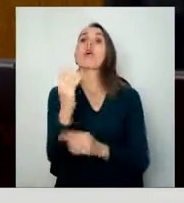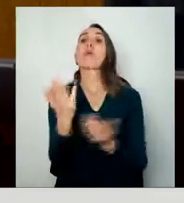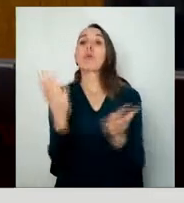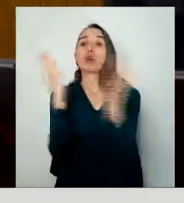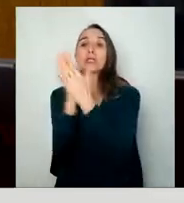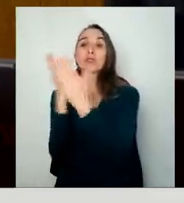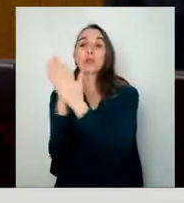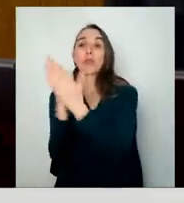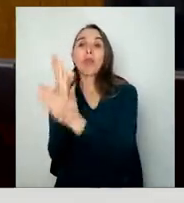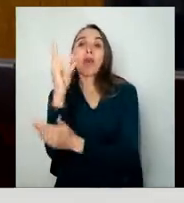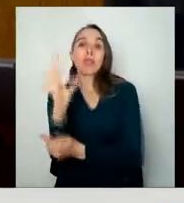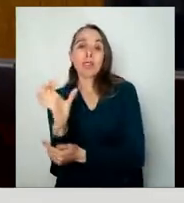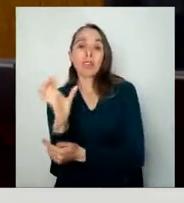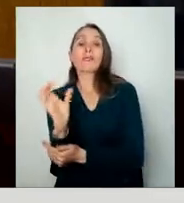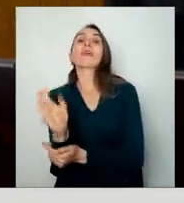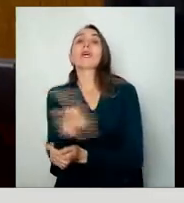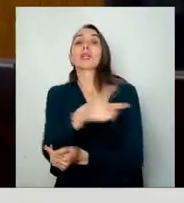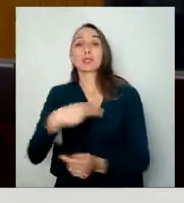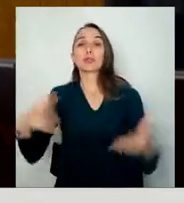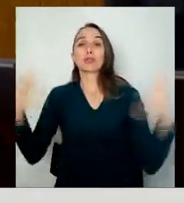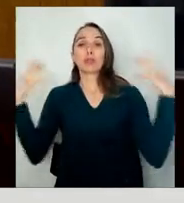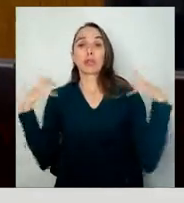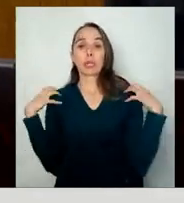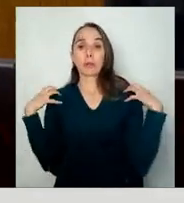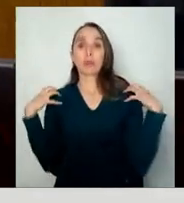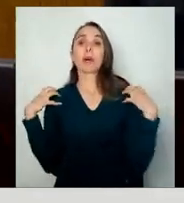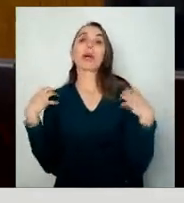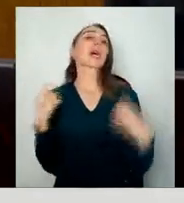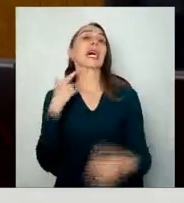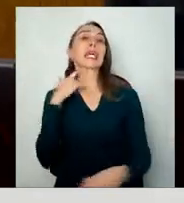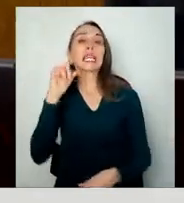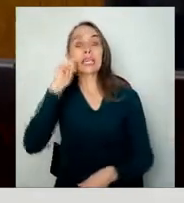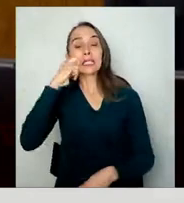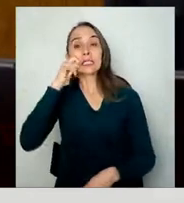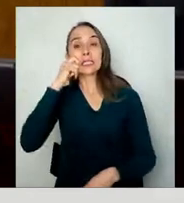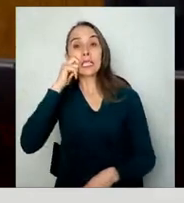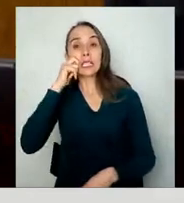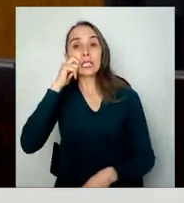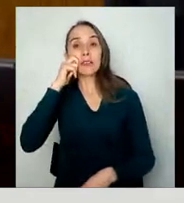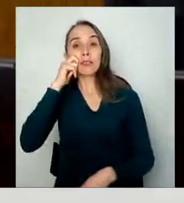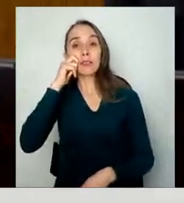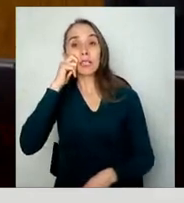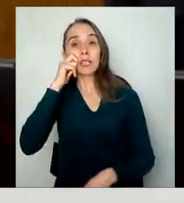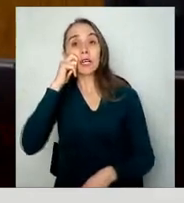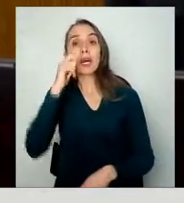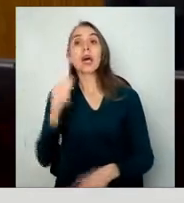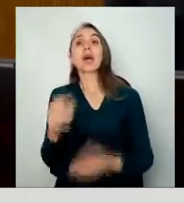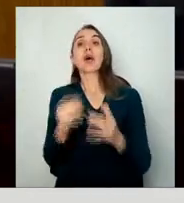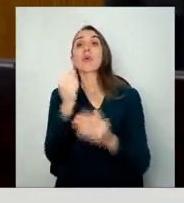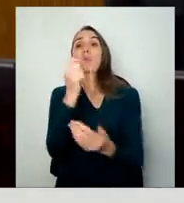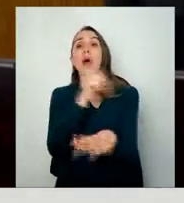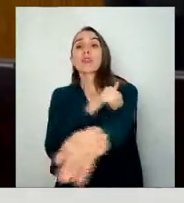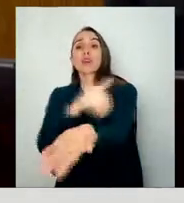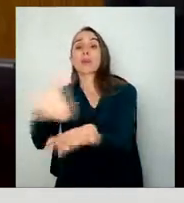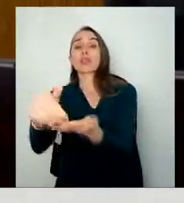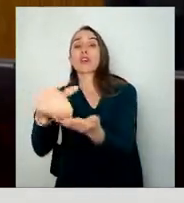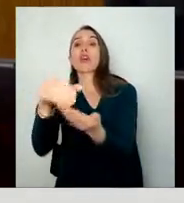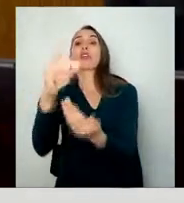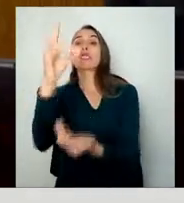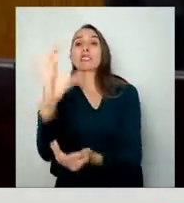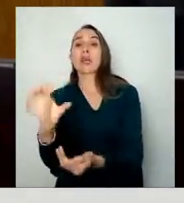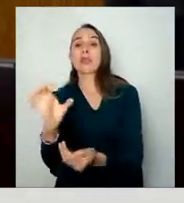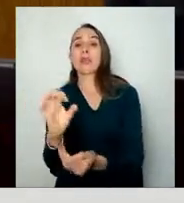tomar la responsabilidad de lo que significa esa cantidad de deuda y con eso llamo al diputado